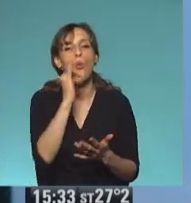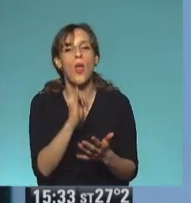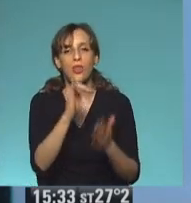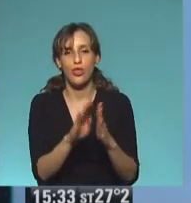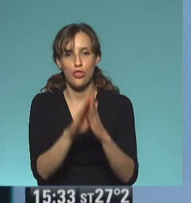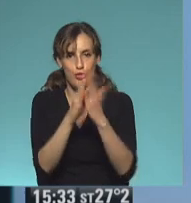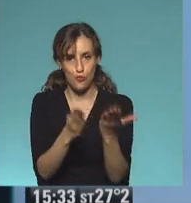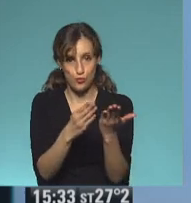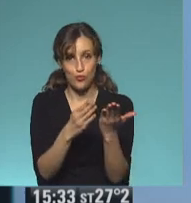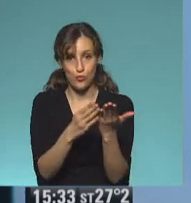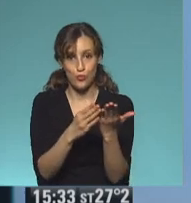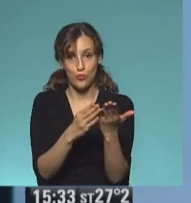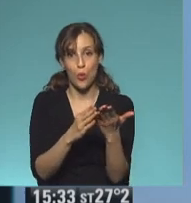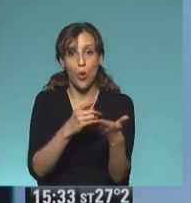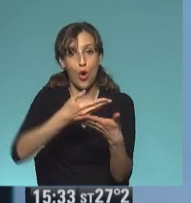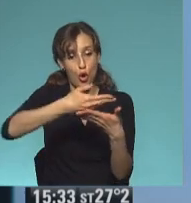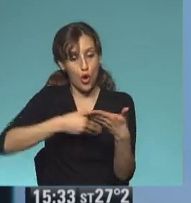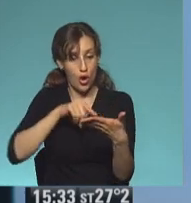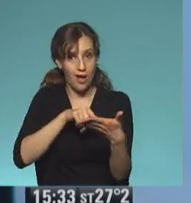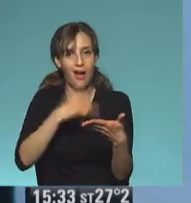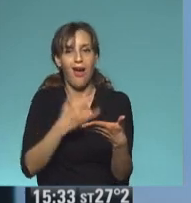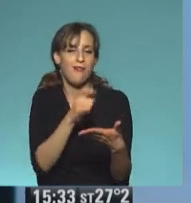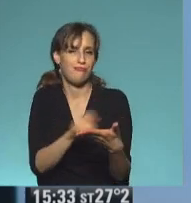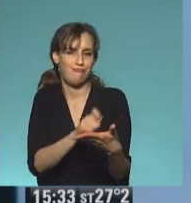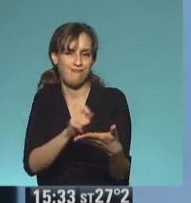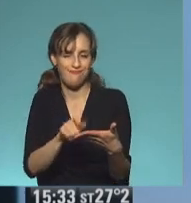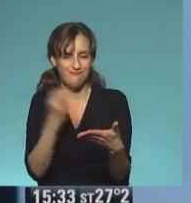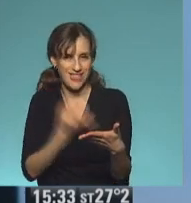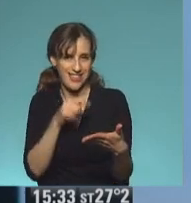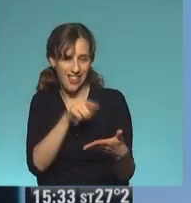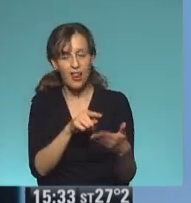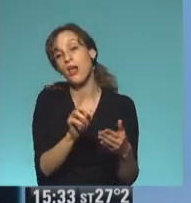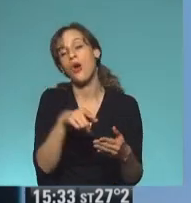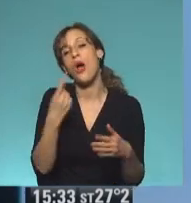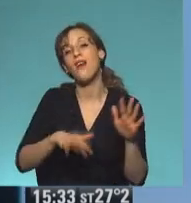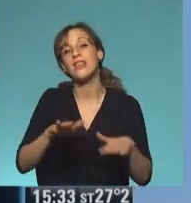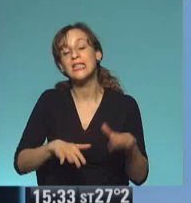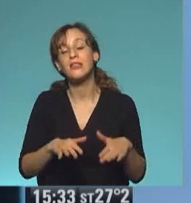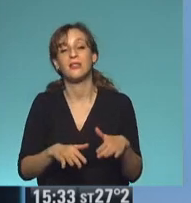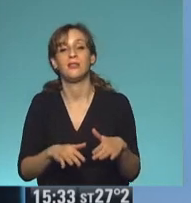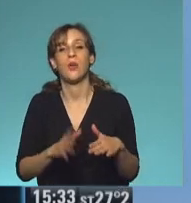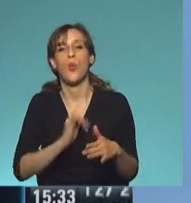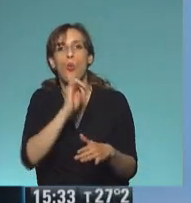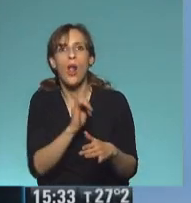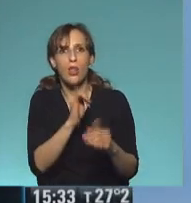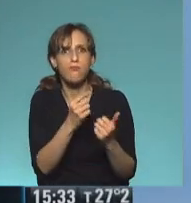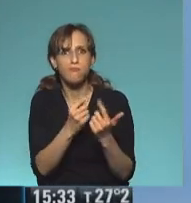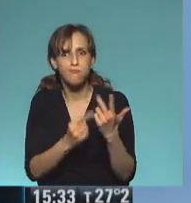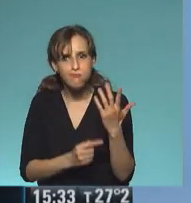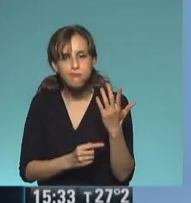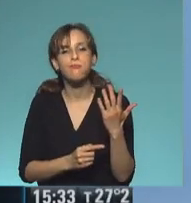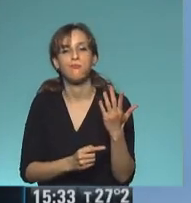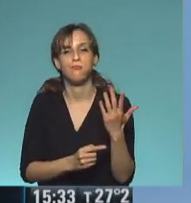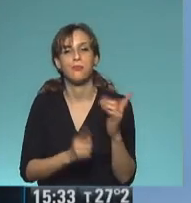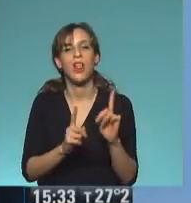tienen acá, sí. ¿Sí? En la parte en las primeras páginas, y otras veces, cuando son muchos cuentos, la tienen debajo